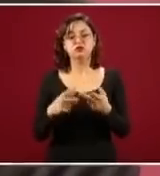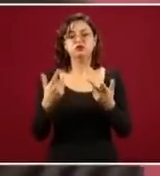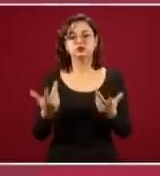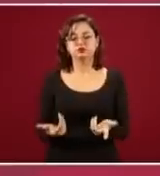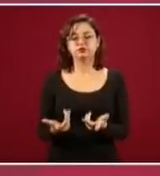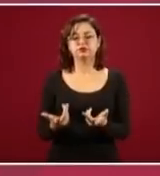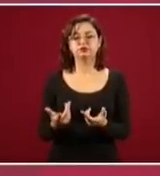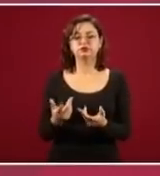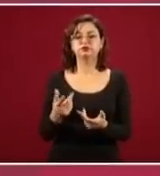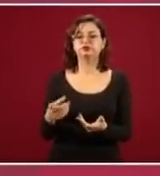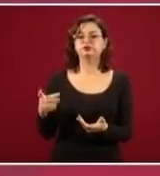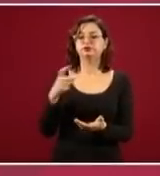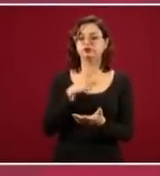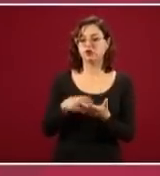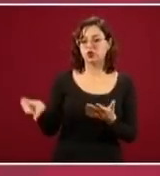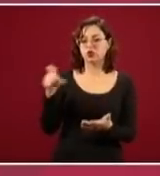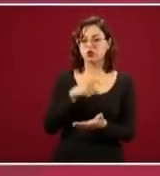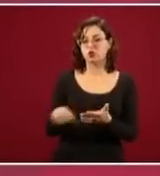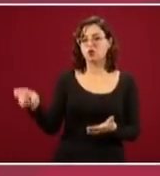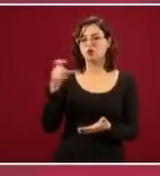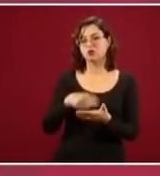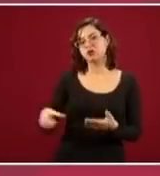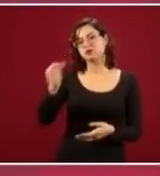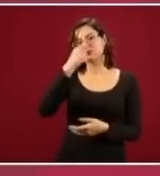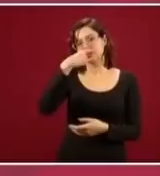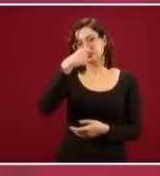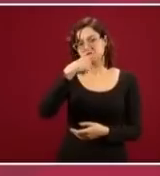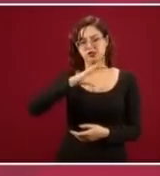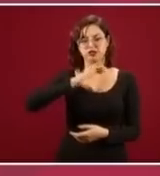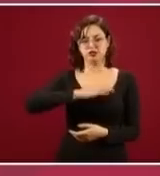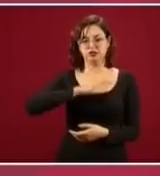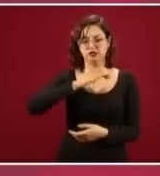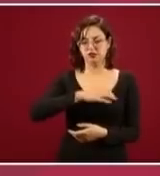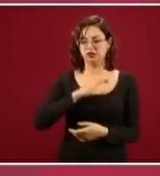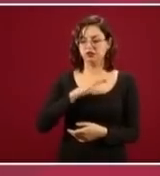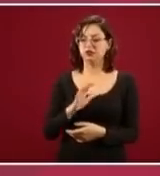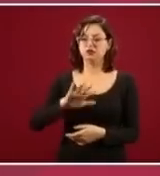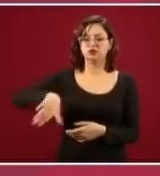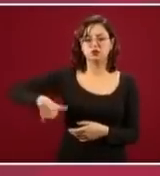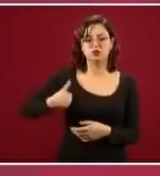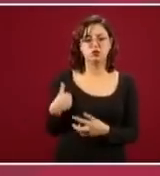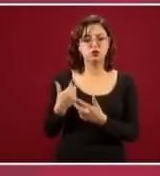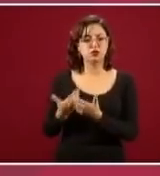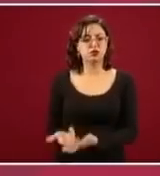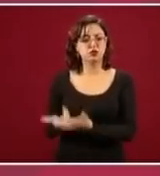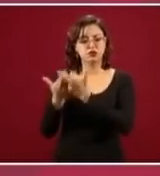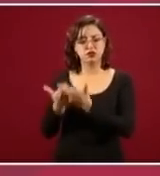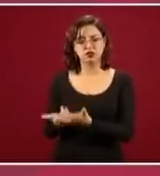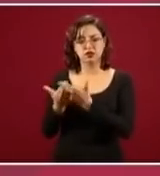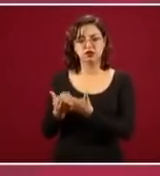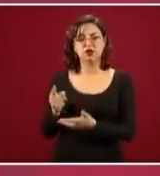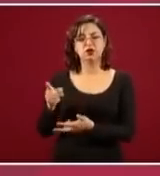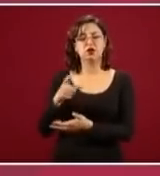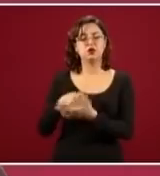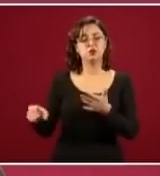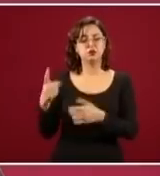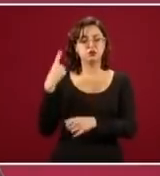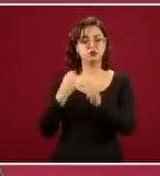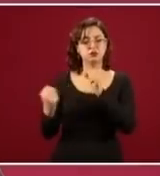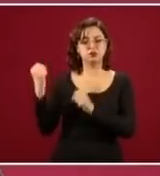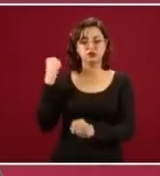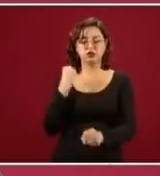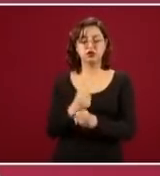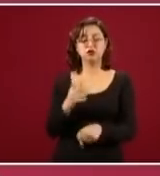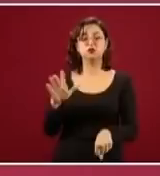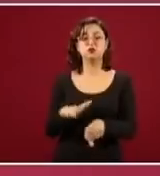reserva de medicamentos oncológicos que insistimos en dejarlo claro. Esto lo compramos desde el año pasado, cuando se